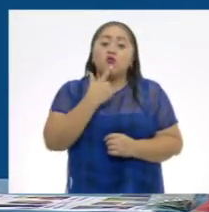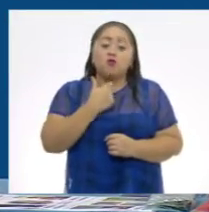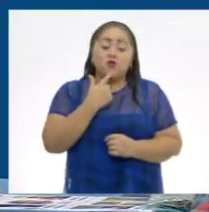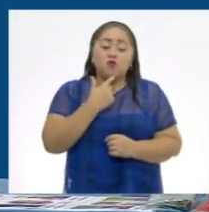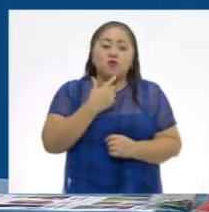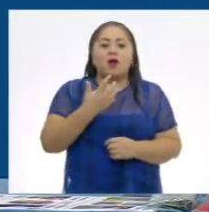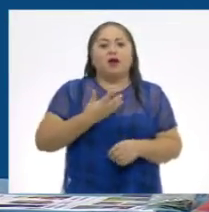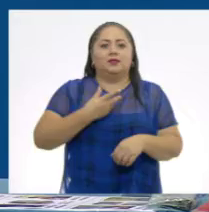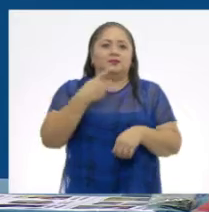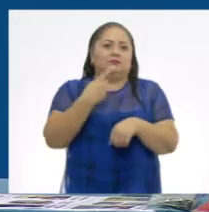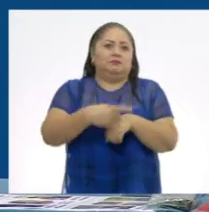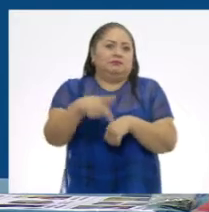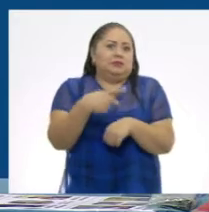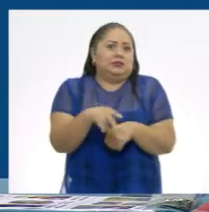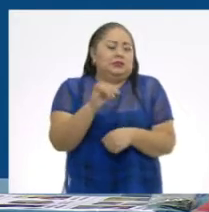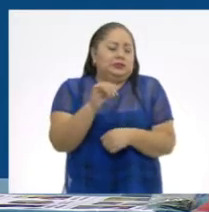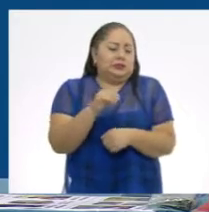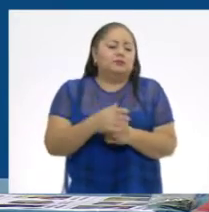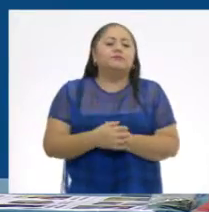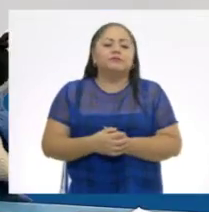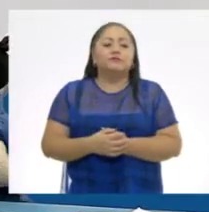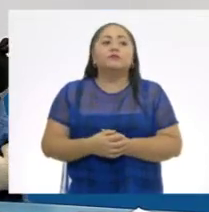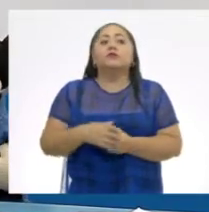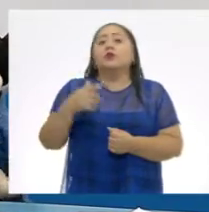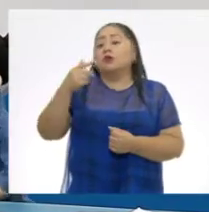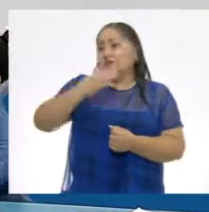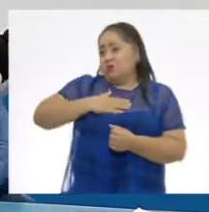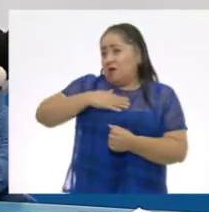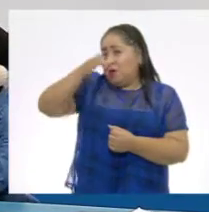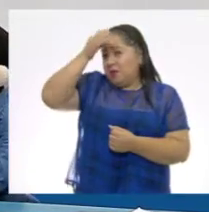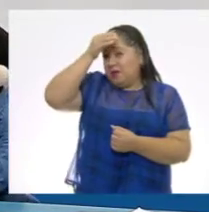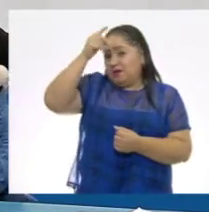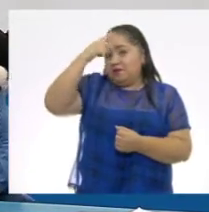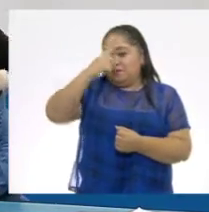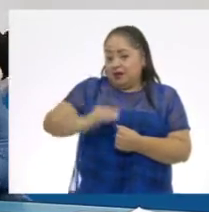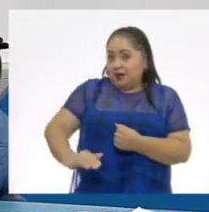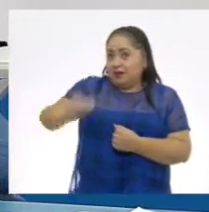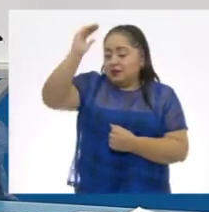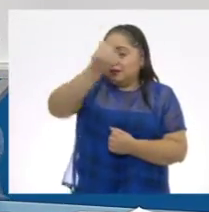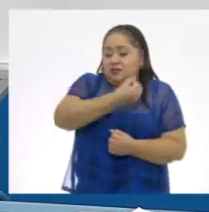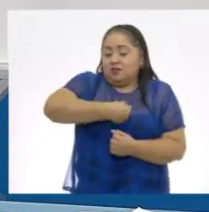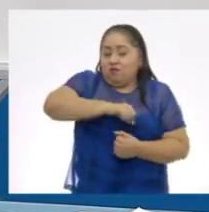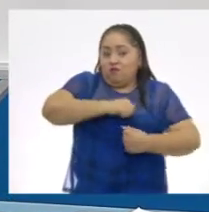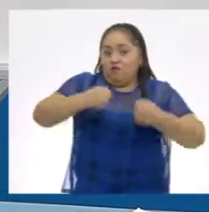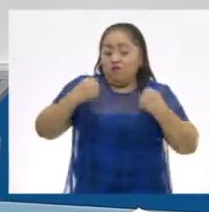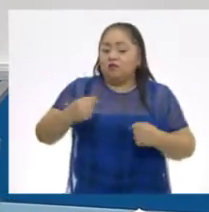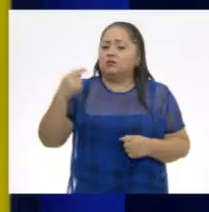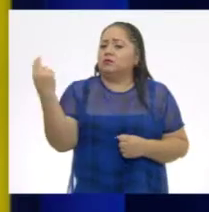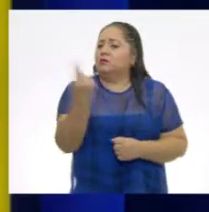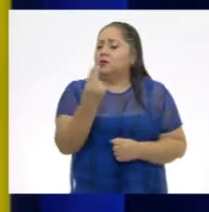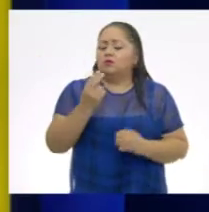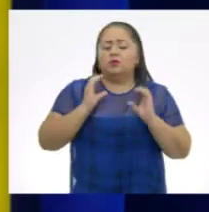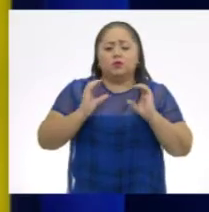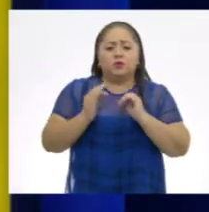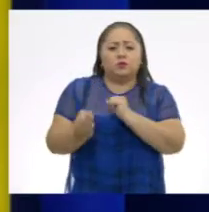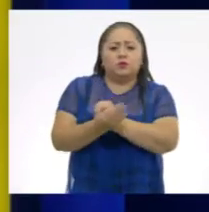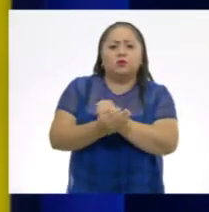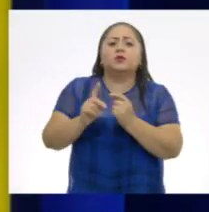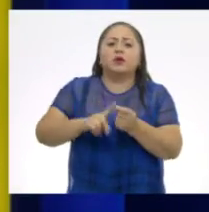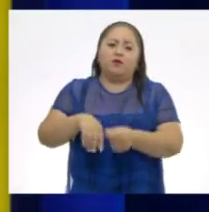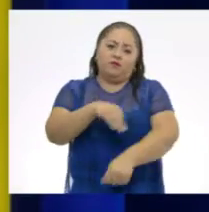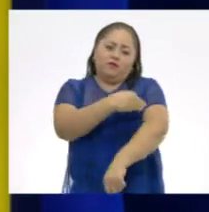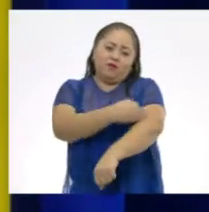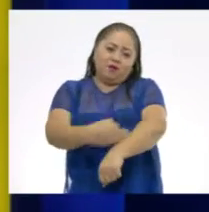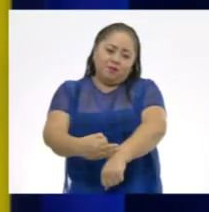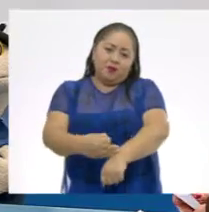que hay peligro. Así es. Claro, y yo aprendí que para crecer sanos y fuertes necesitamos del cuidado y protección de nuestra